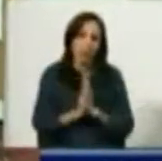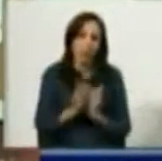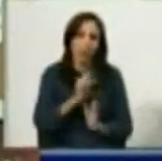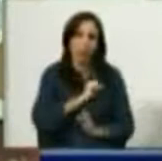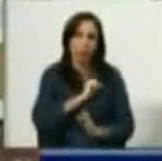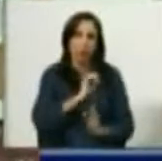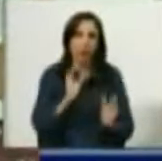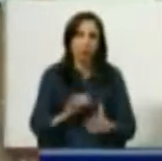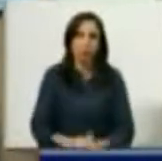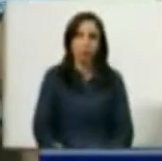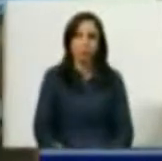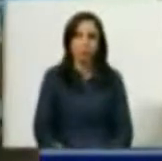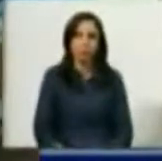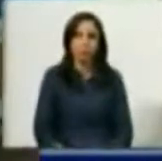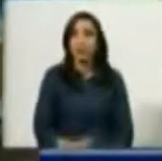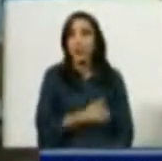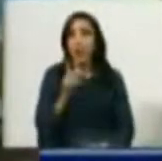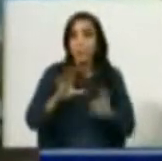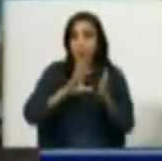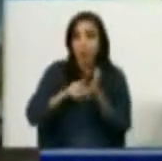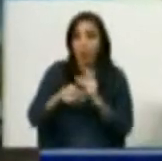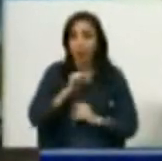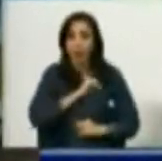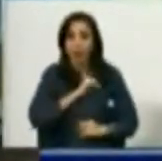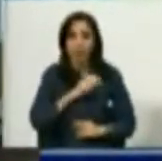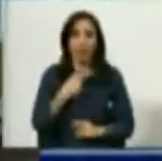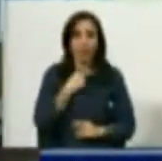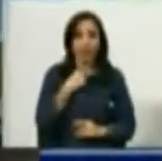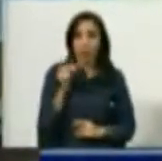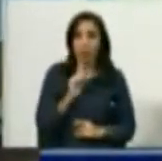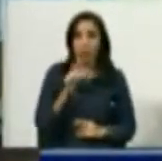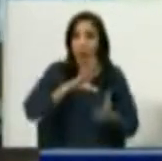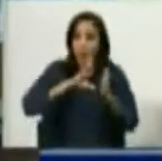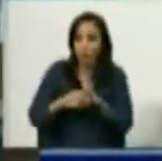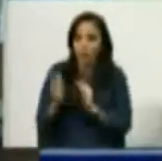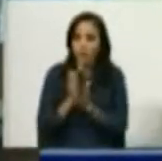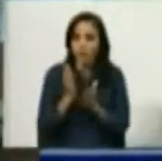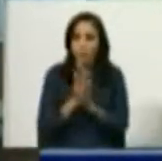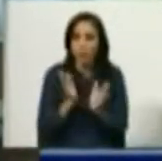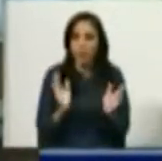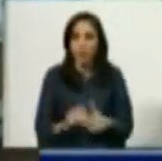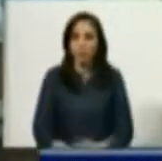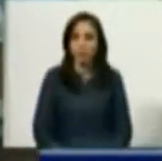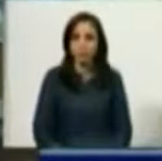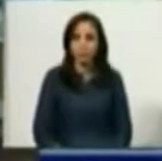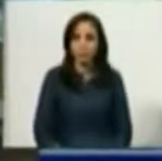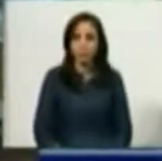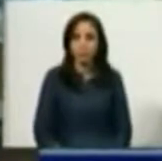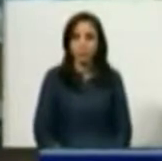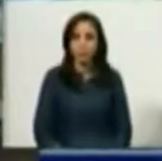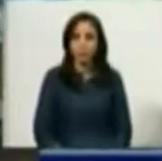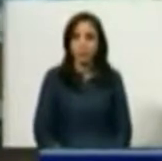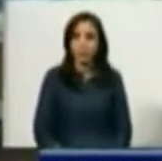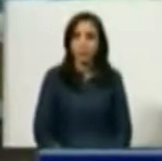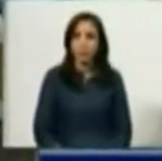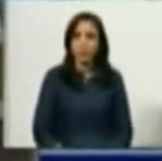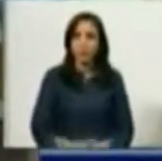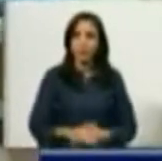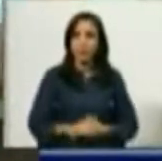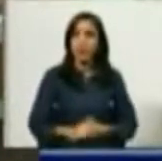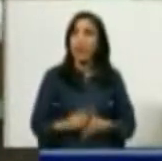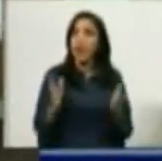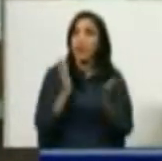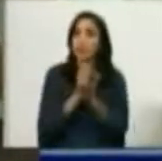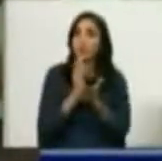para algunas cosas para robar no Hey para robarnos eh Para robarnos es bueno robando muy